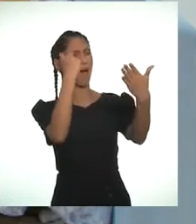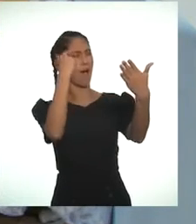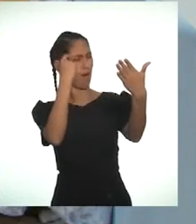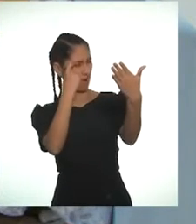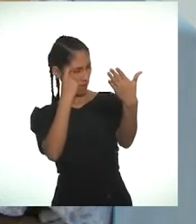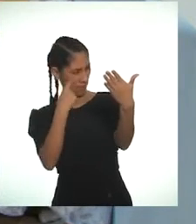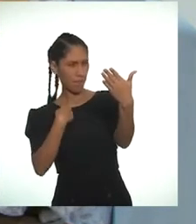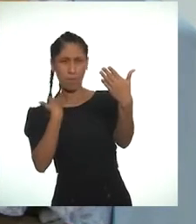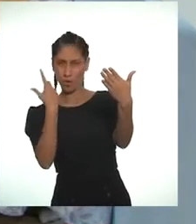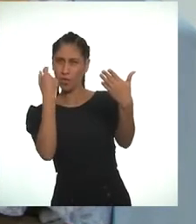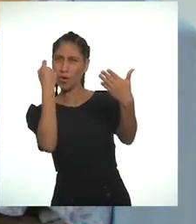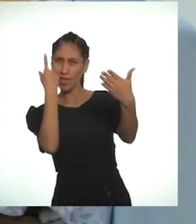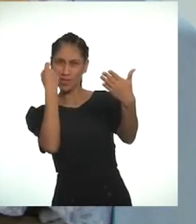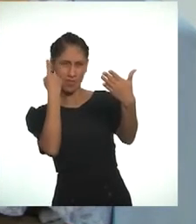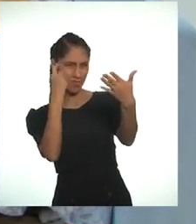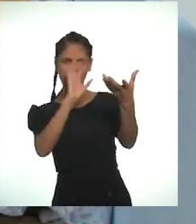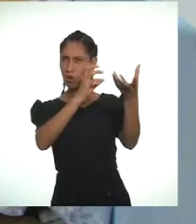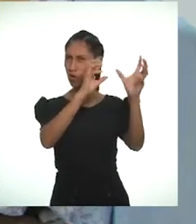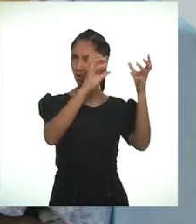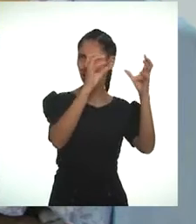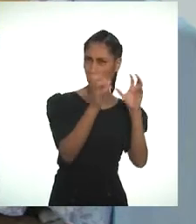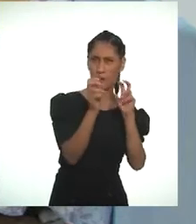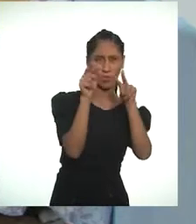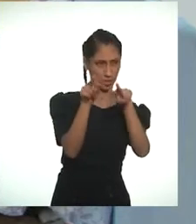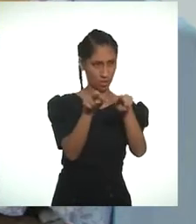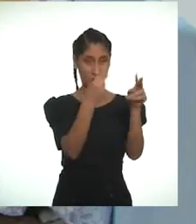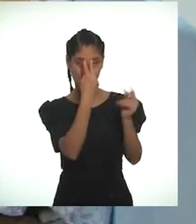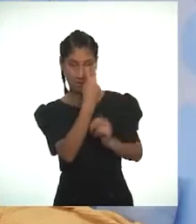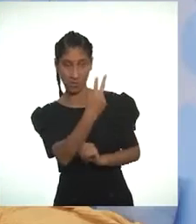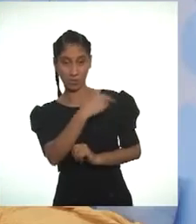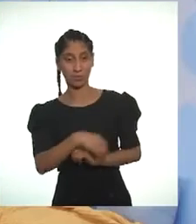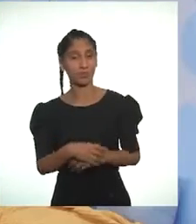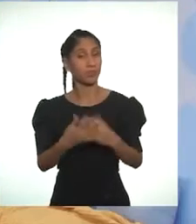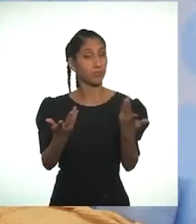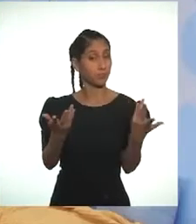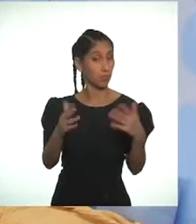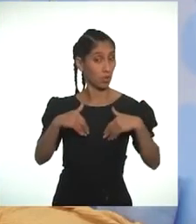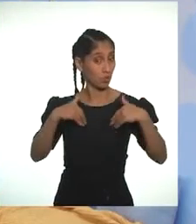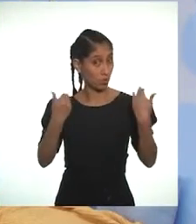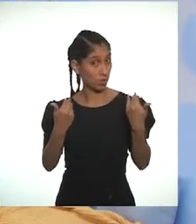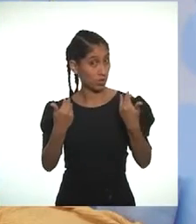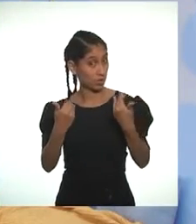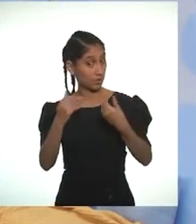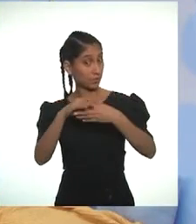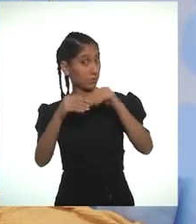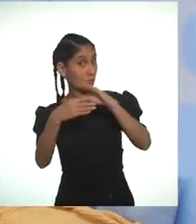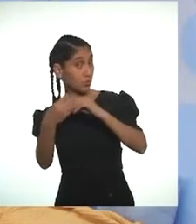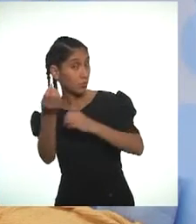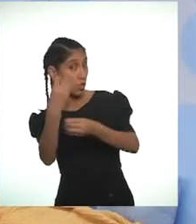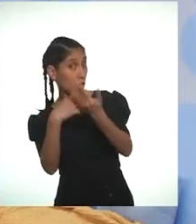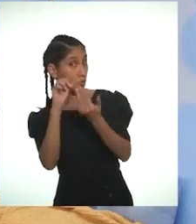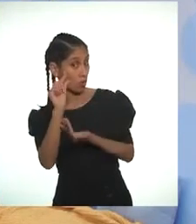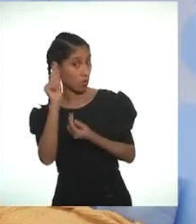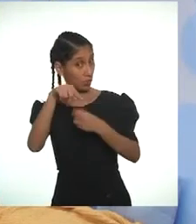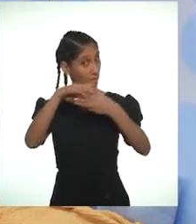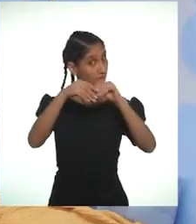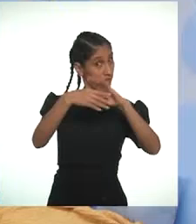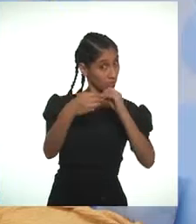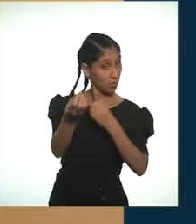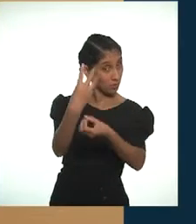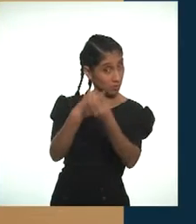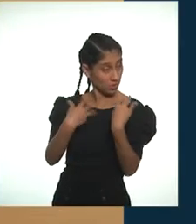cambios que han ido ocurriendo en su forma de enfrentar situaciones nuevas. ¿Nos puedes contar un poco sobre esta